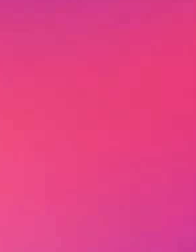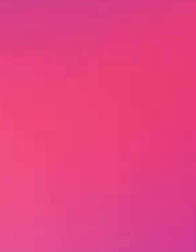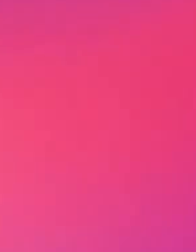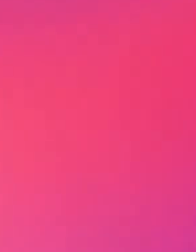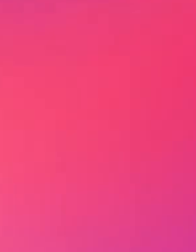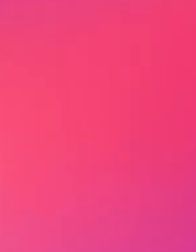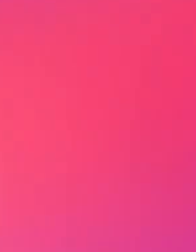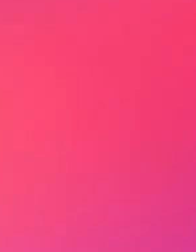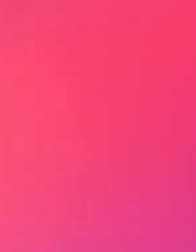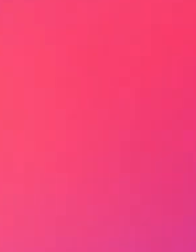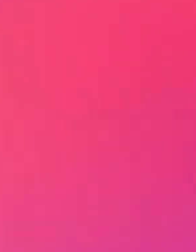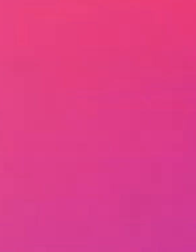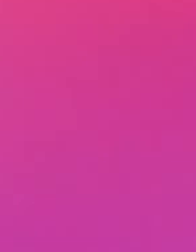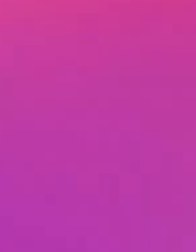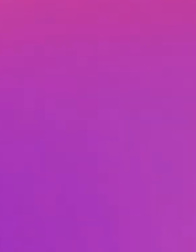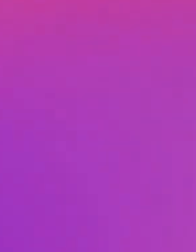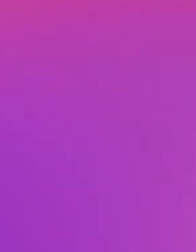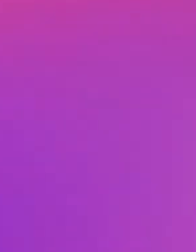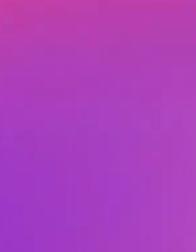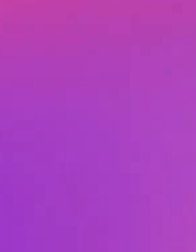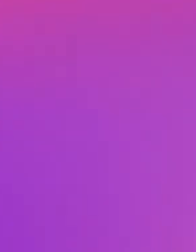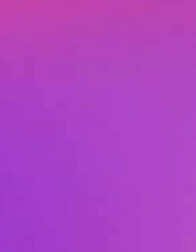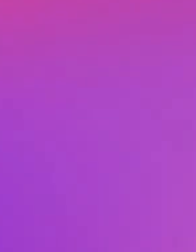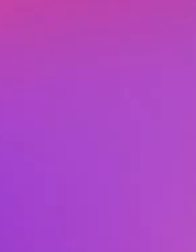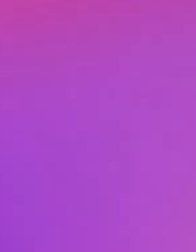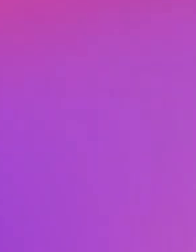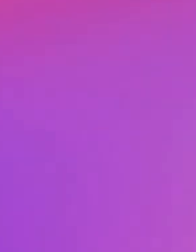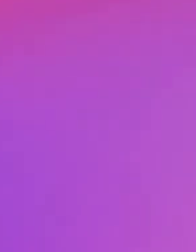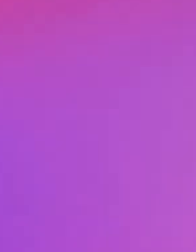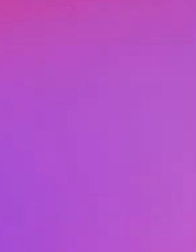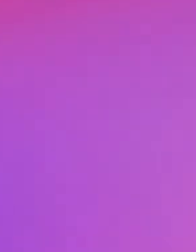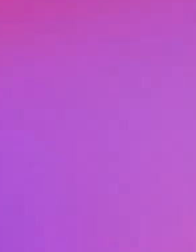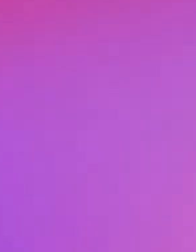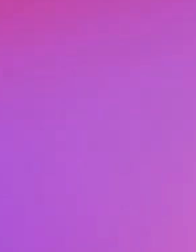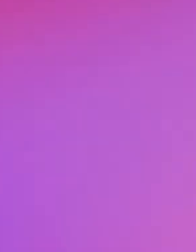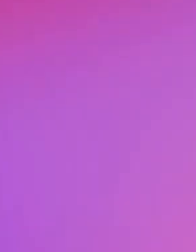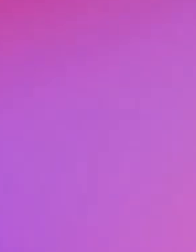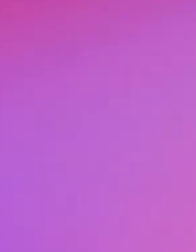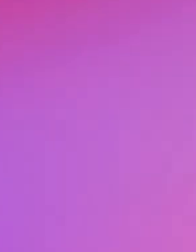conalitec.cep.gov.mx. Y recuerda que también cuentas con el sitio